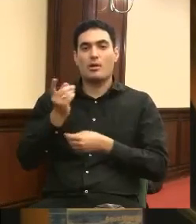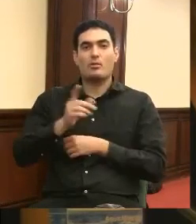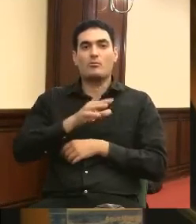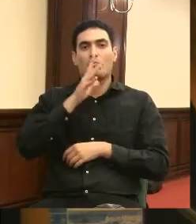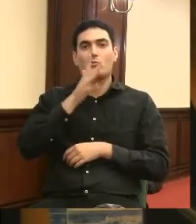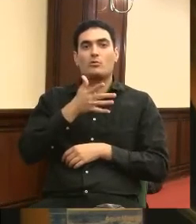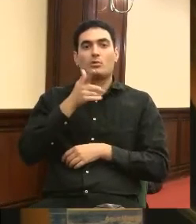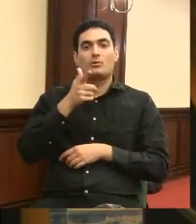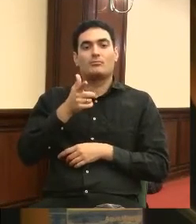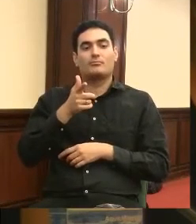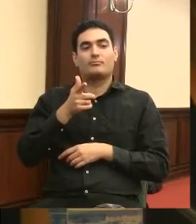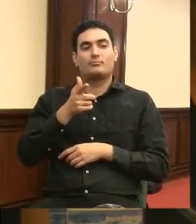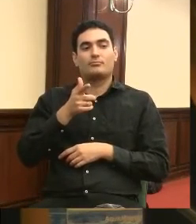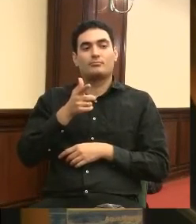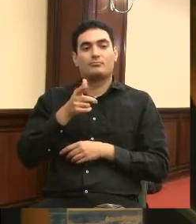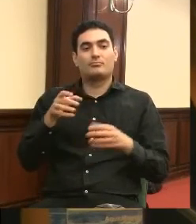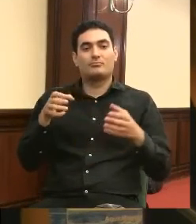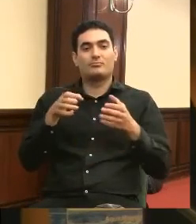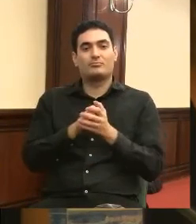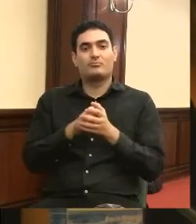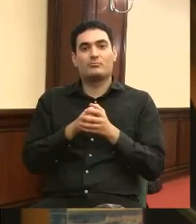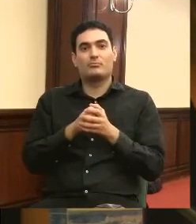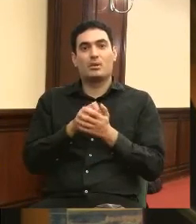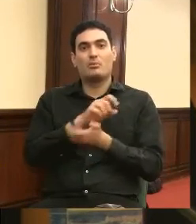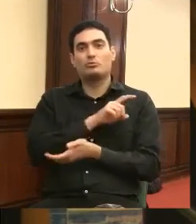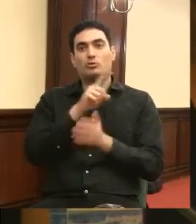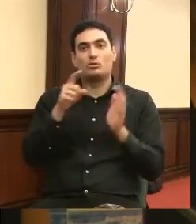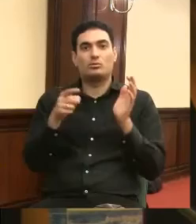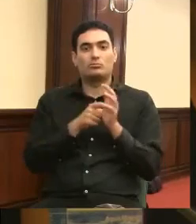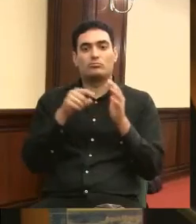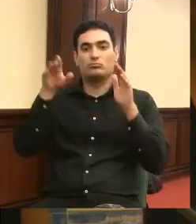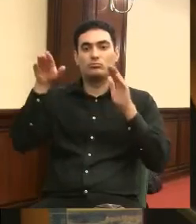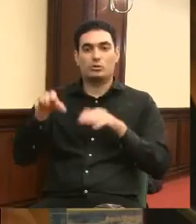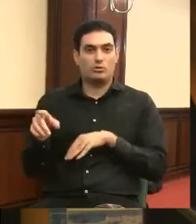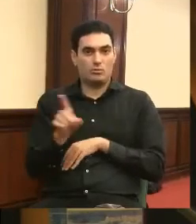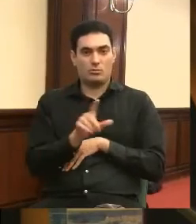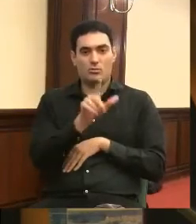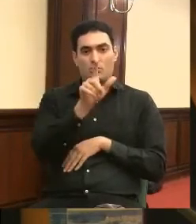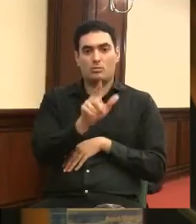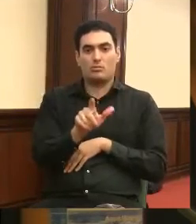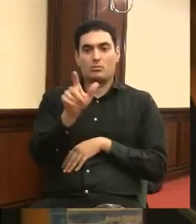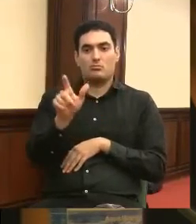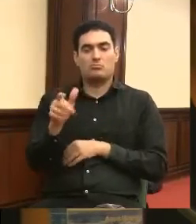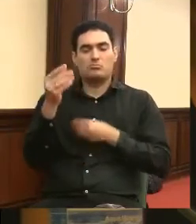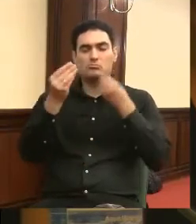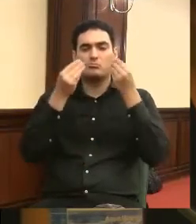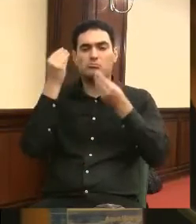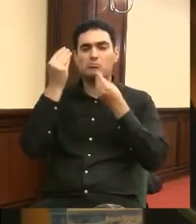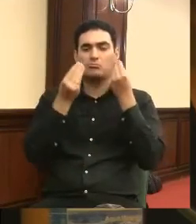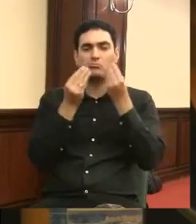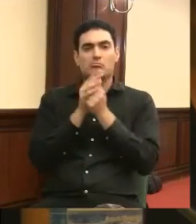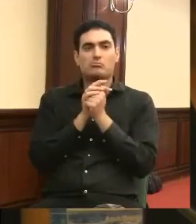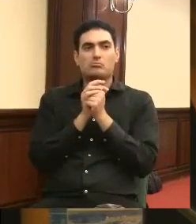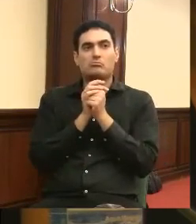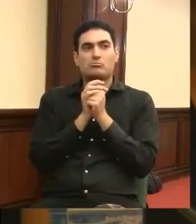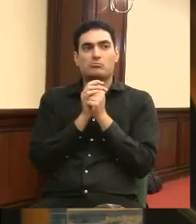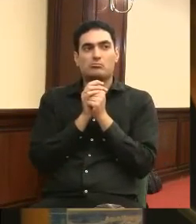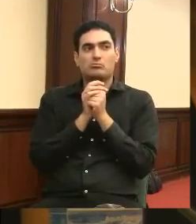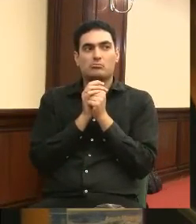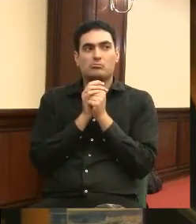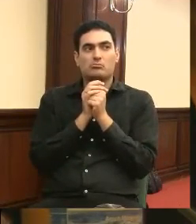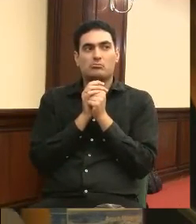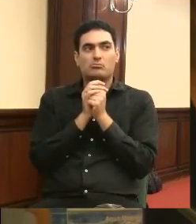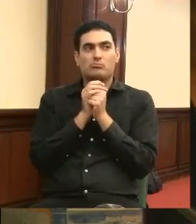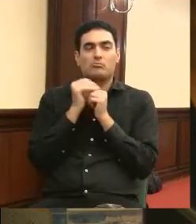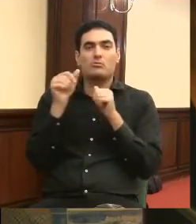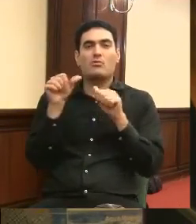lo hacemos porque haya en esta corporación partidarios del absolutismo, gente que crea que aquella